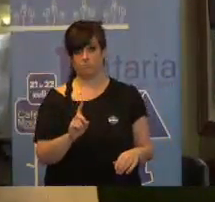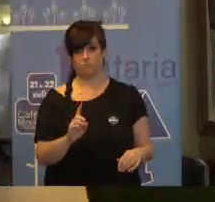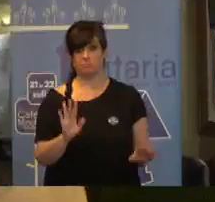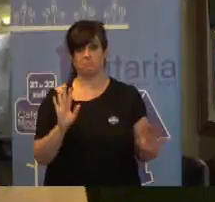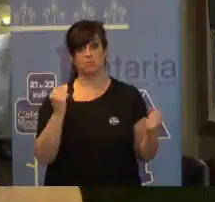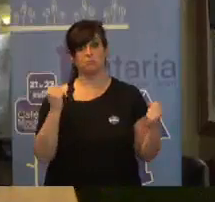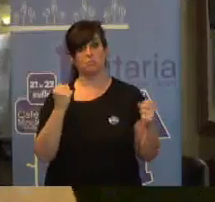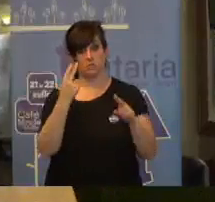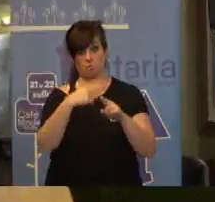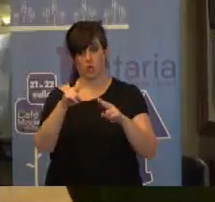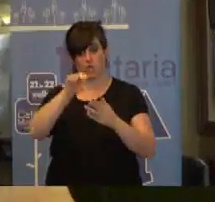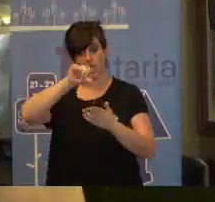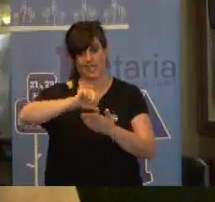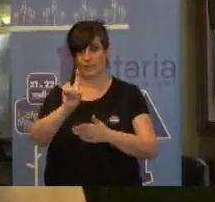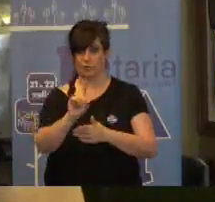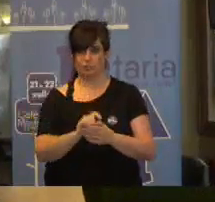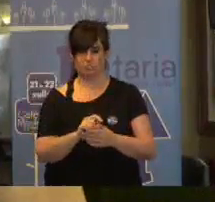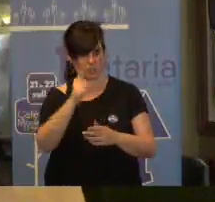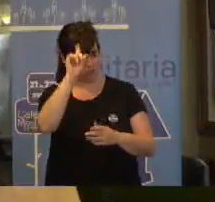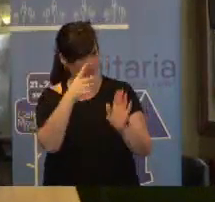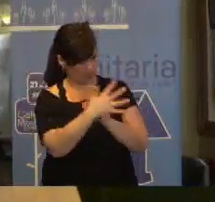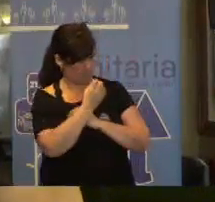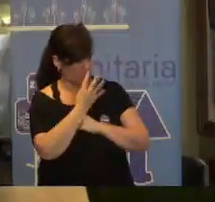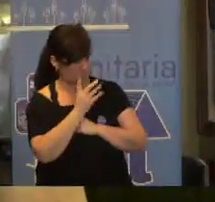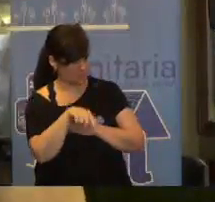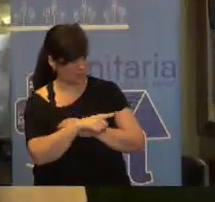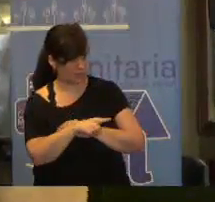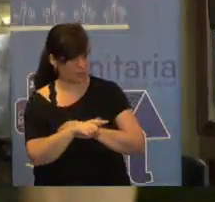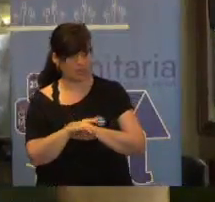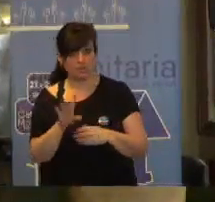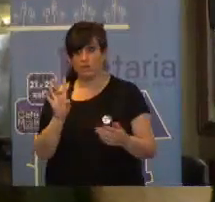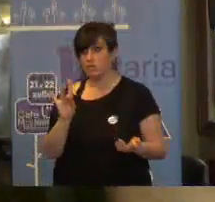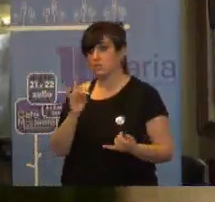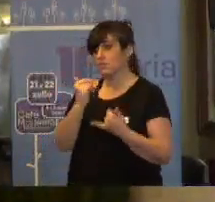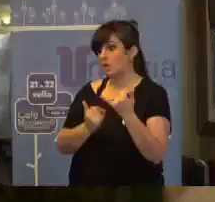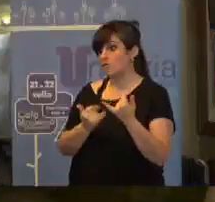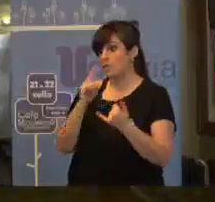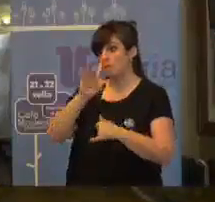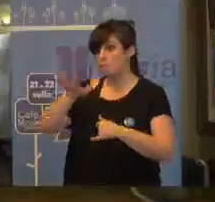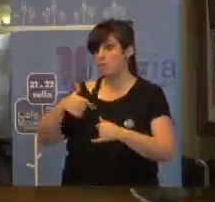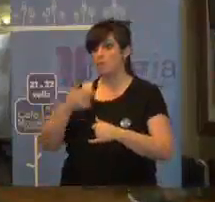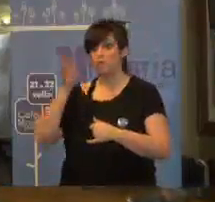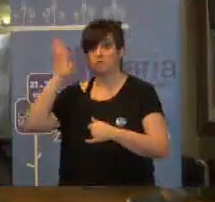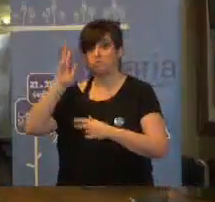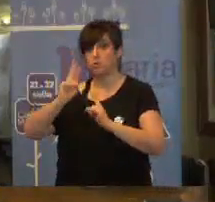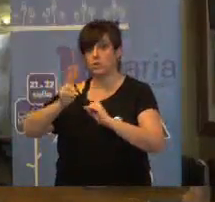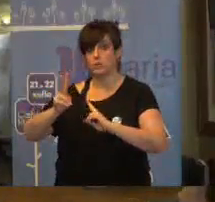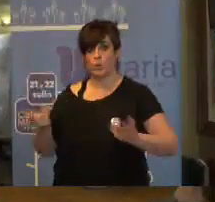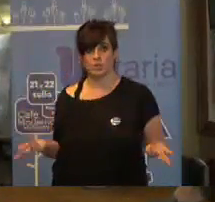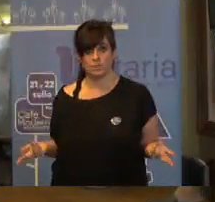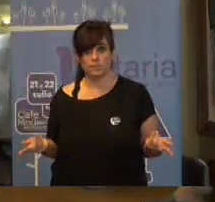política, non sei se me explico. Sí, bueno, aquí parece que ao final si eu son a ponente e que estou aquí contestando as preguntas,